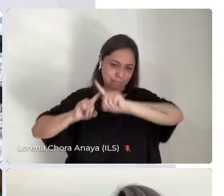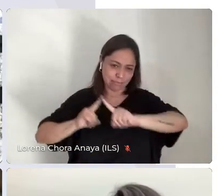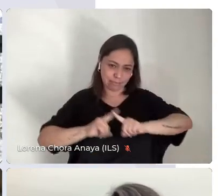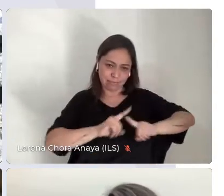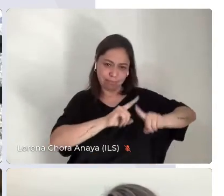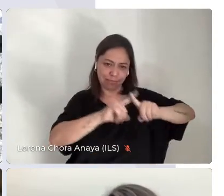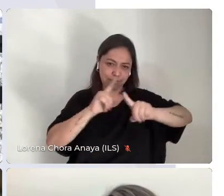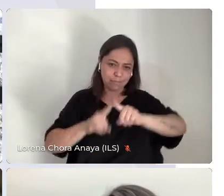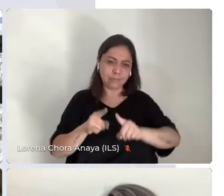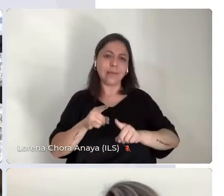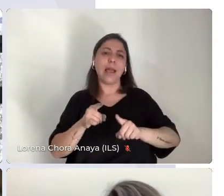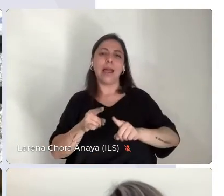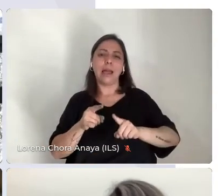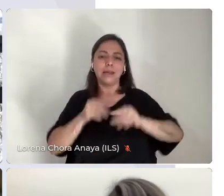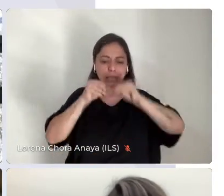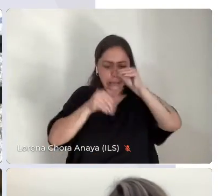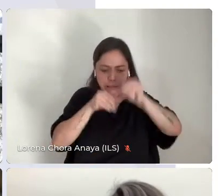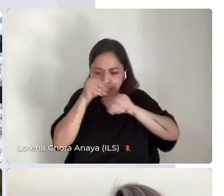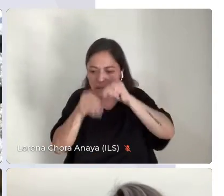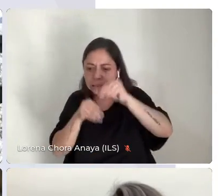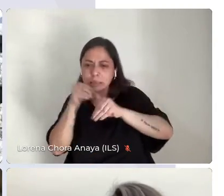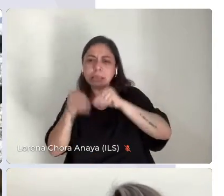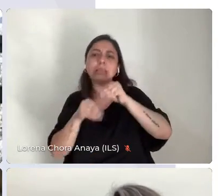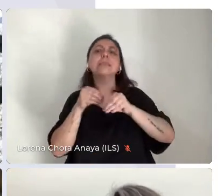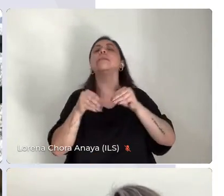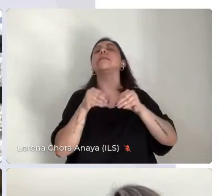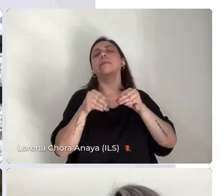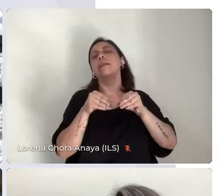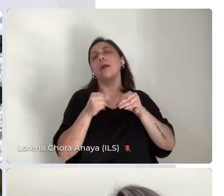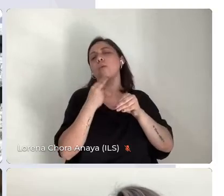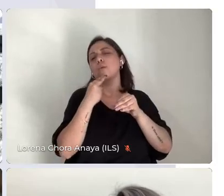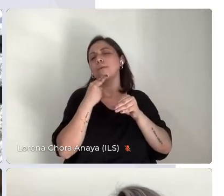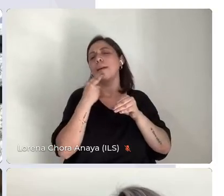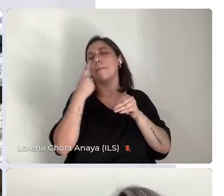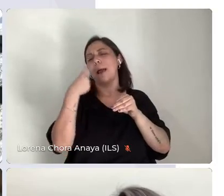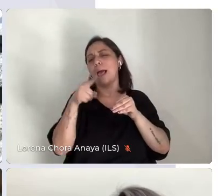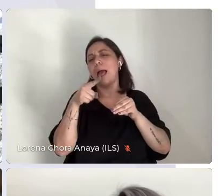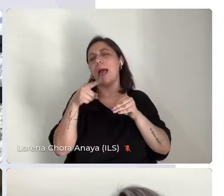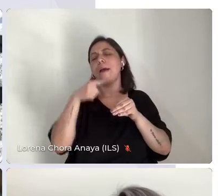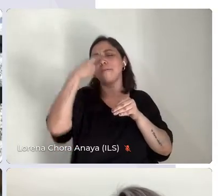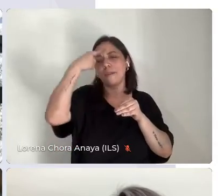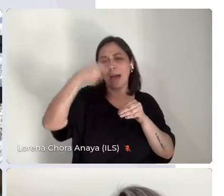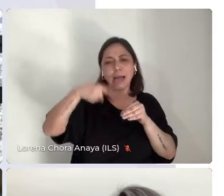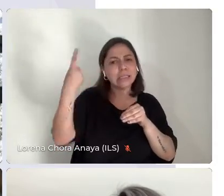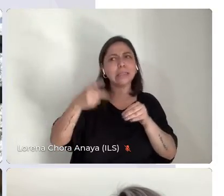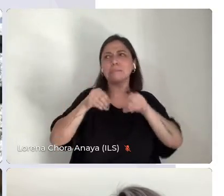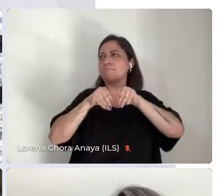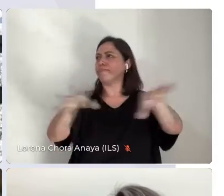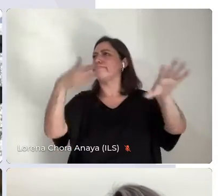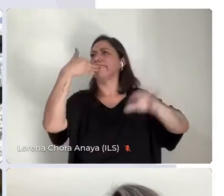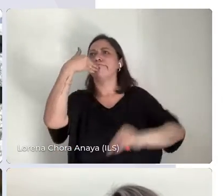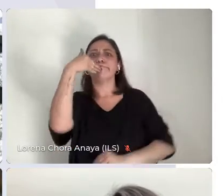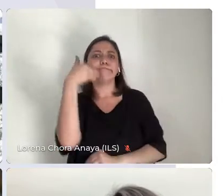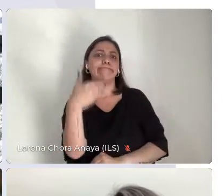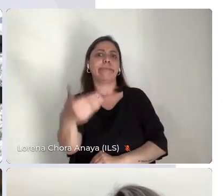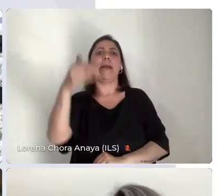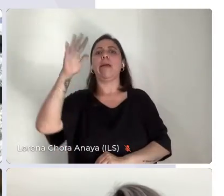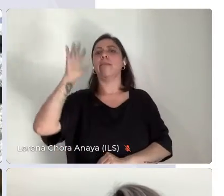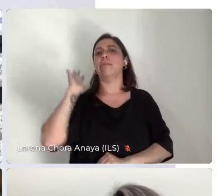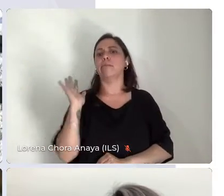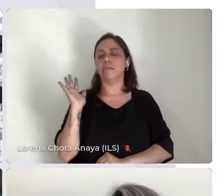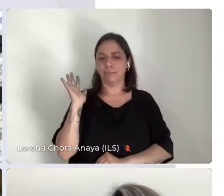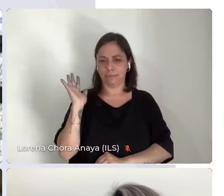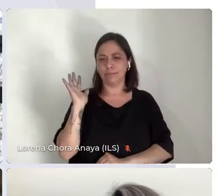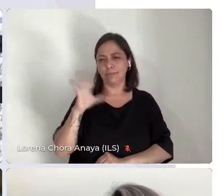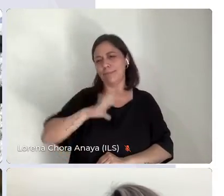súper sencilla, va a funcionar súper bien. La lanzamos y veíamos, hay como herramientas en